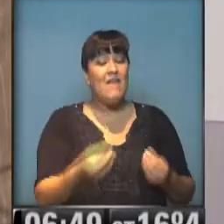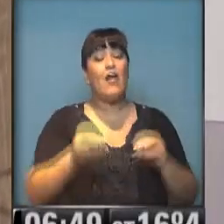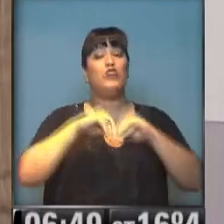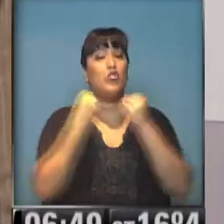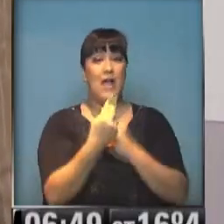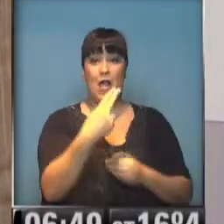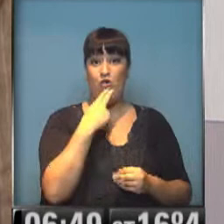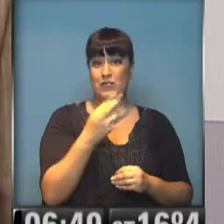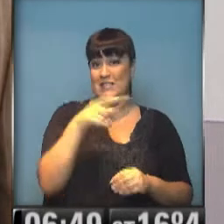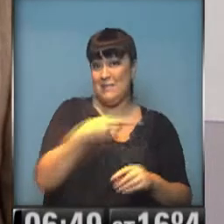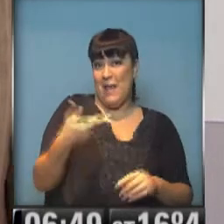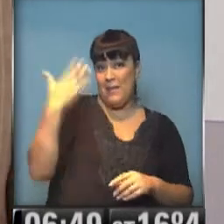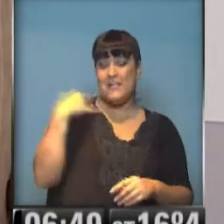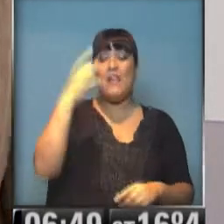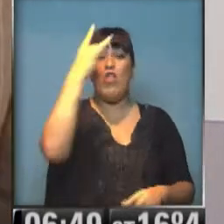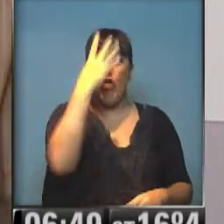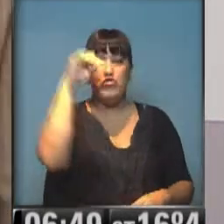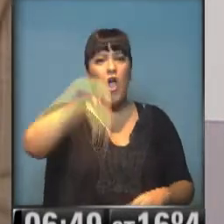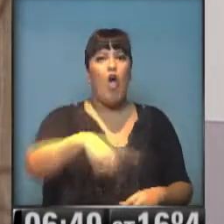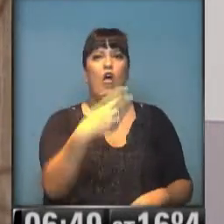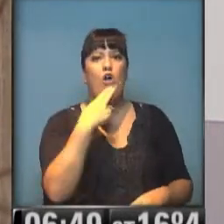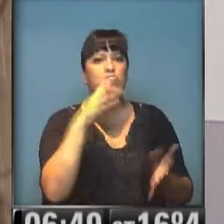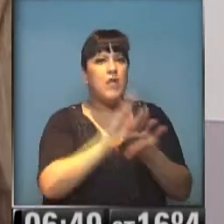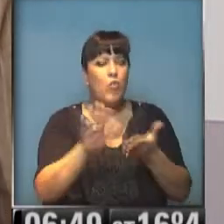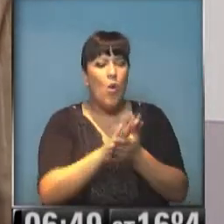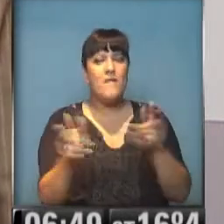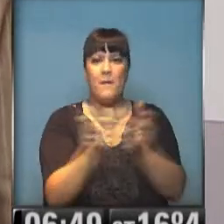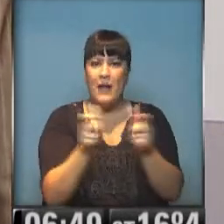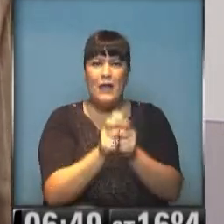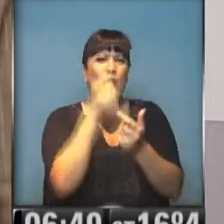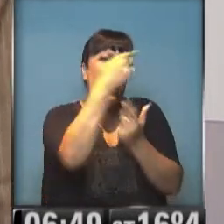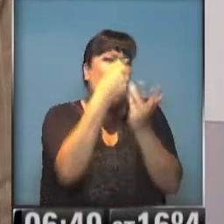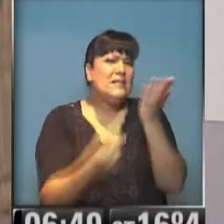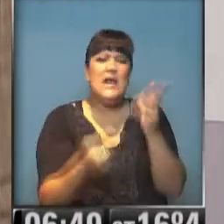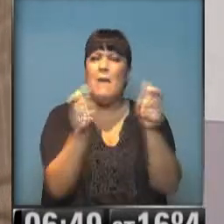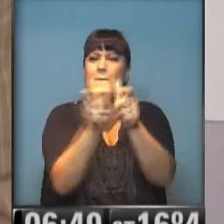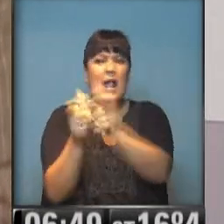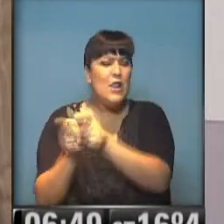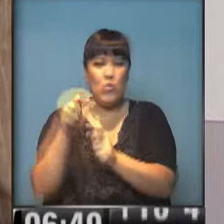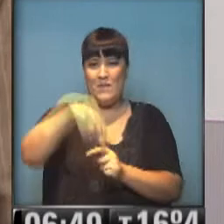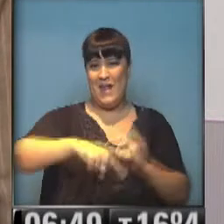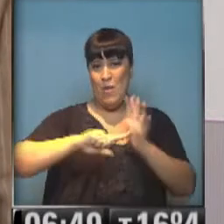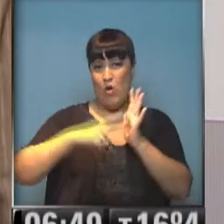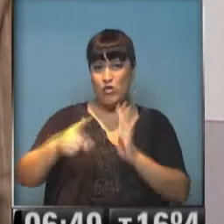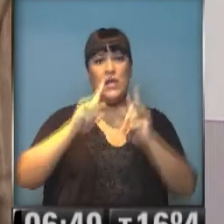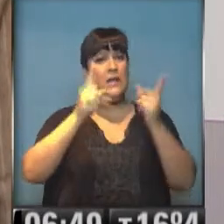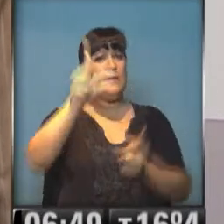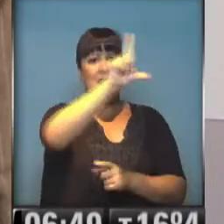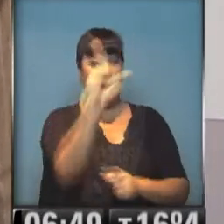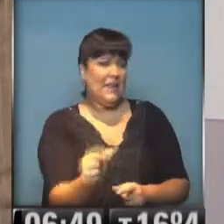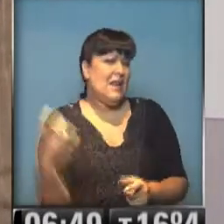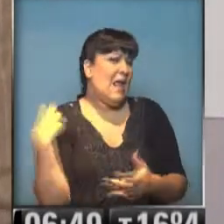semana pasada tuvimos 12, continuamos con 11. La verdad, hay una gran cantidad de cine para ver en Buenos Aires y en Argentina en